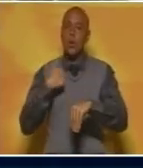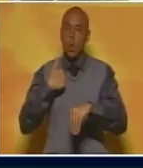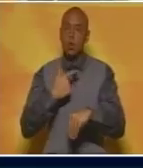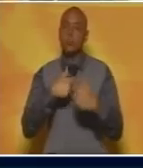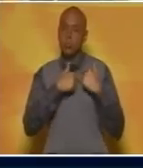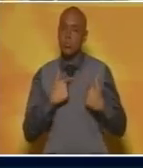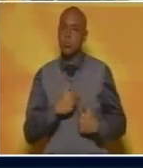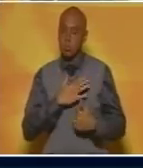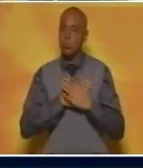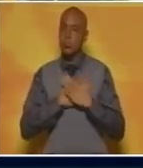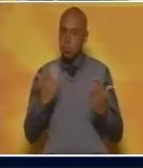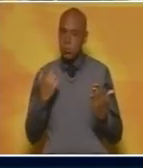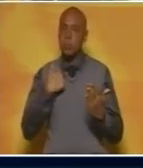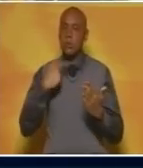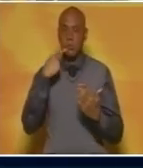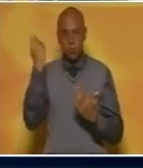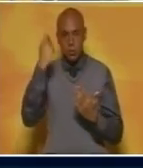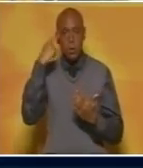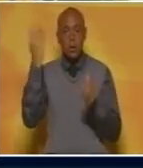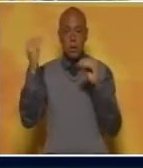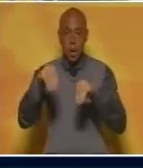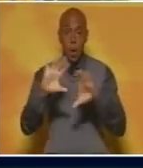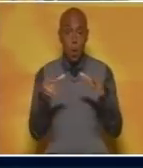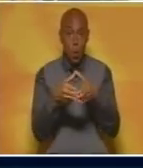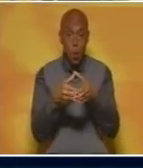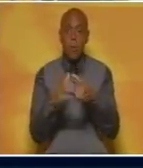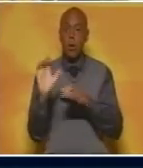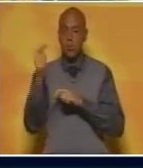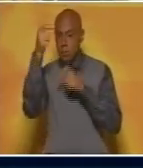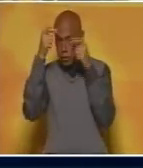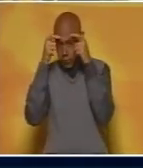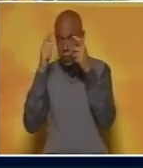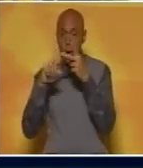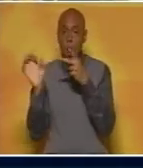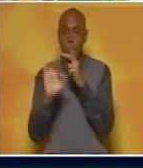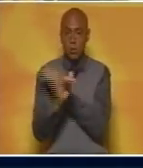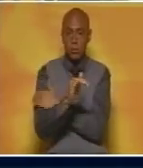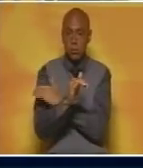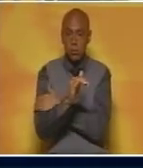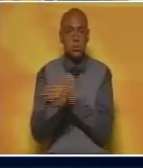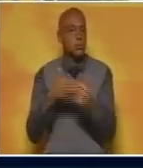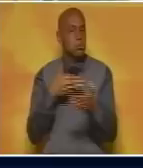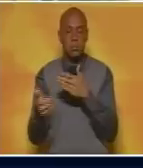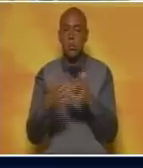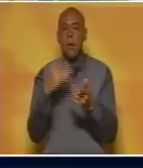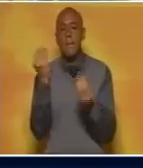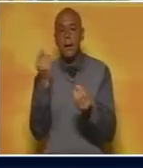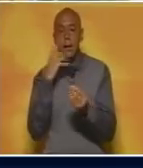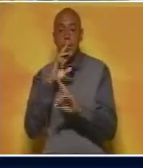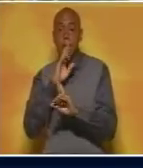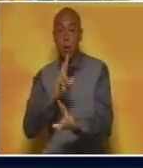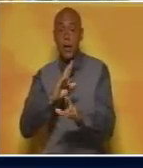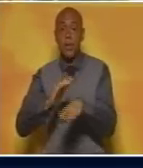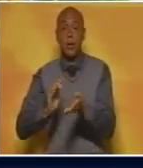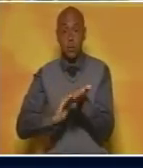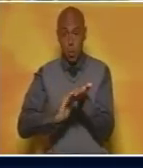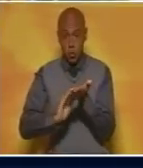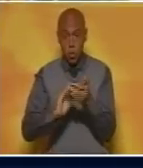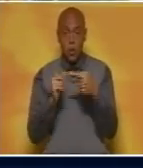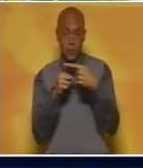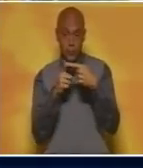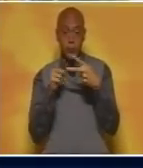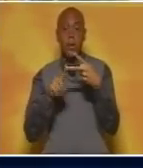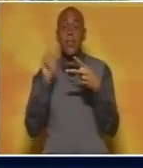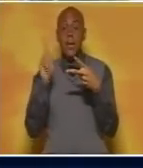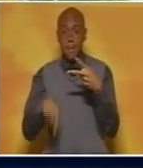voluntad que puedan tener un sector o el otro, en primer lugar para apuntar al voto como resolución de los conflictos, en segundo lugar al